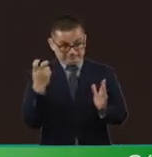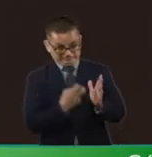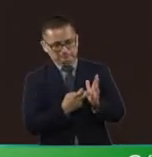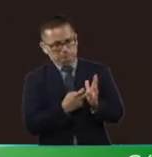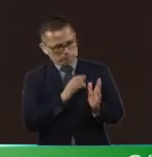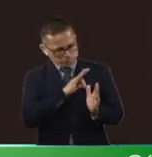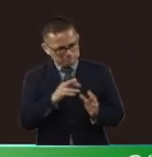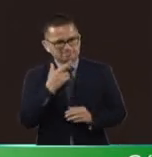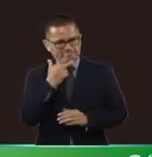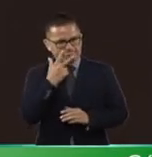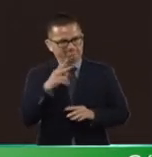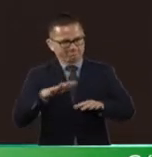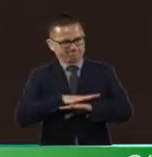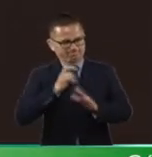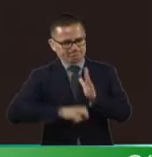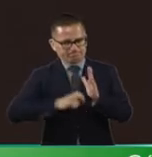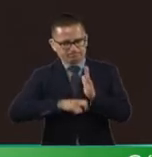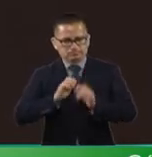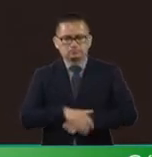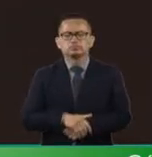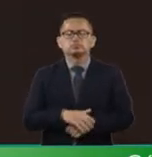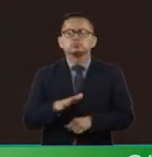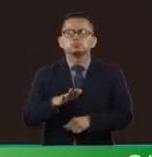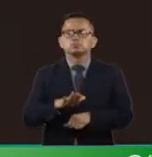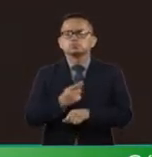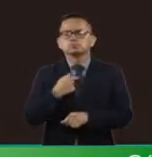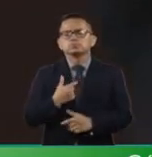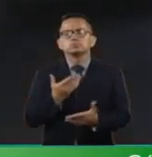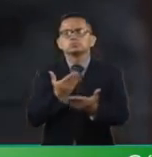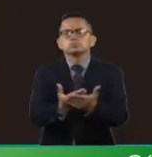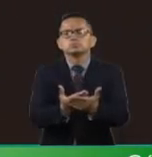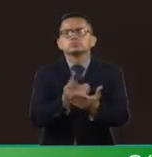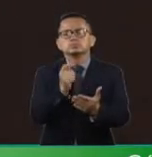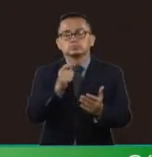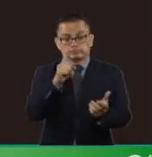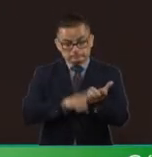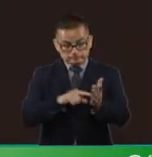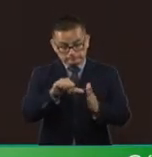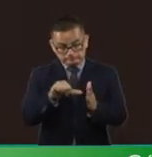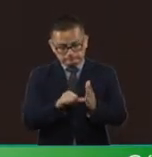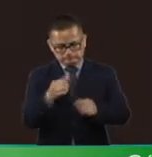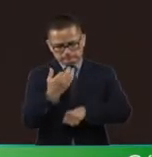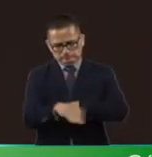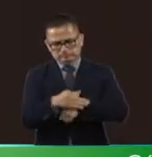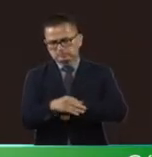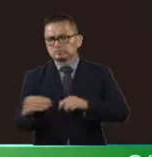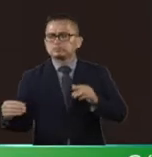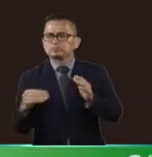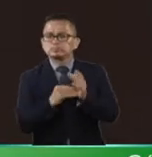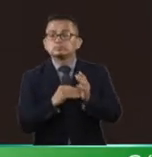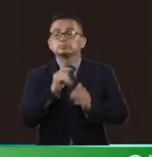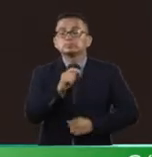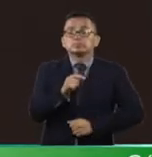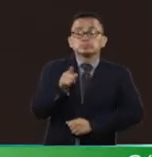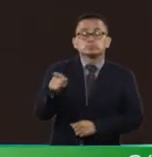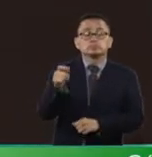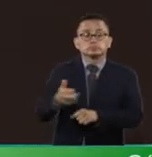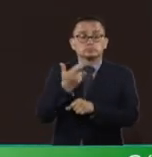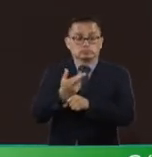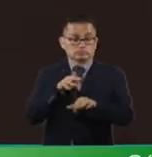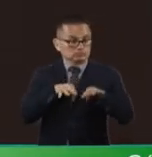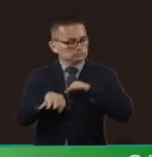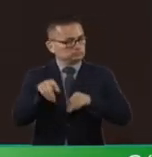por lo que propongo que en el régimen transitorio se establezca que la Secretaría del Trabajo deberá desarrollar programas